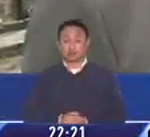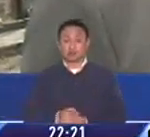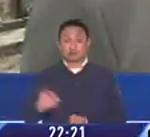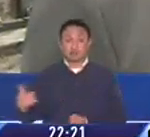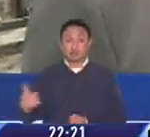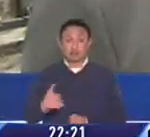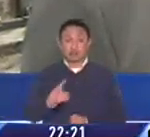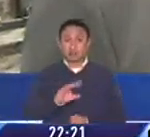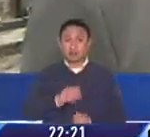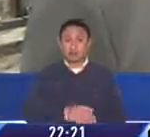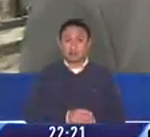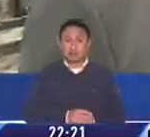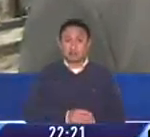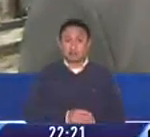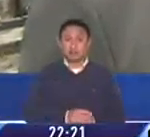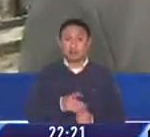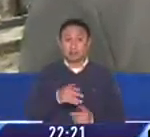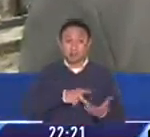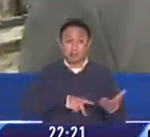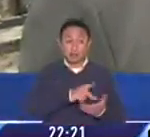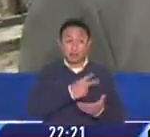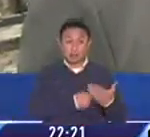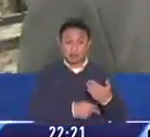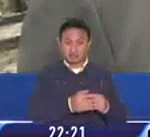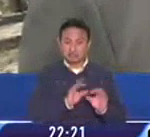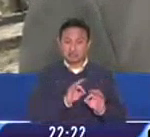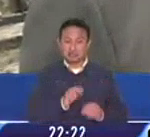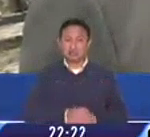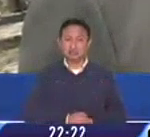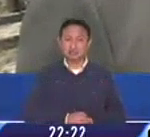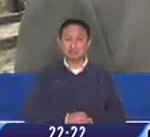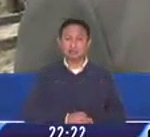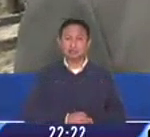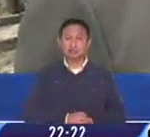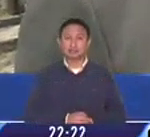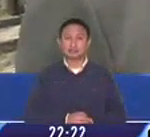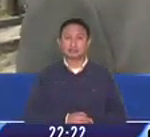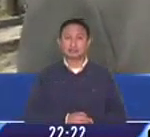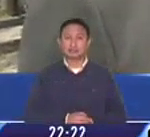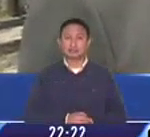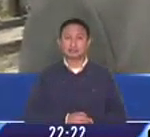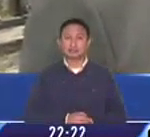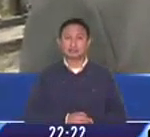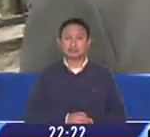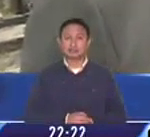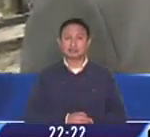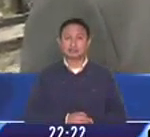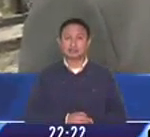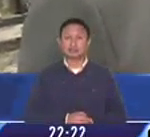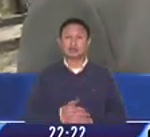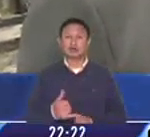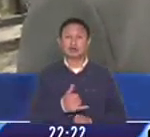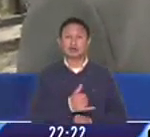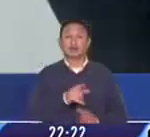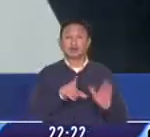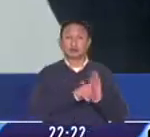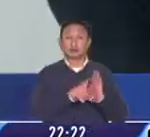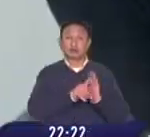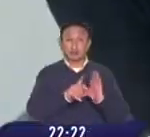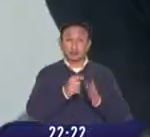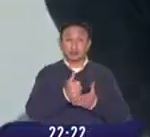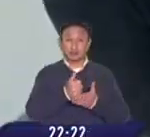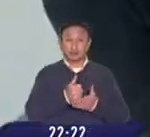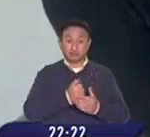para nada de las obligaciones alimenticias ni de preparto que establece la ley.